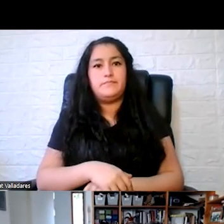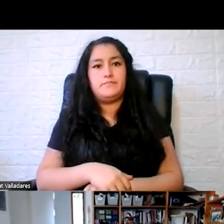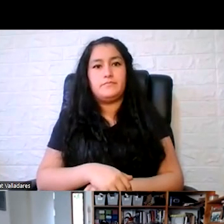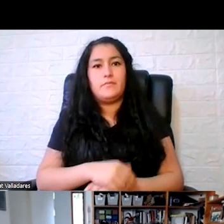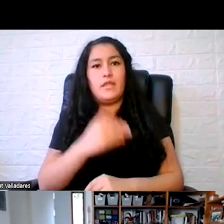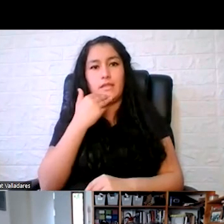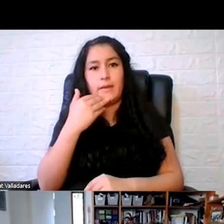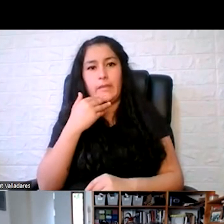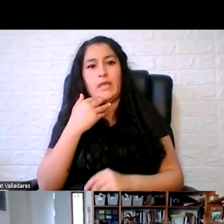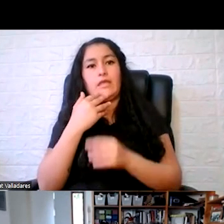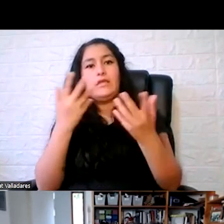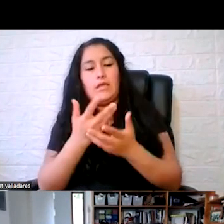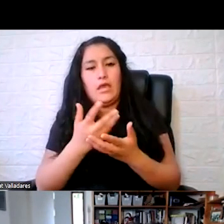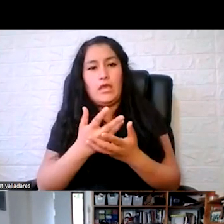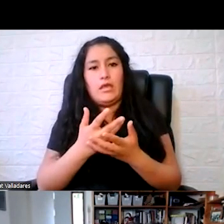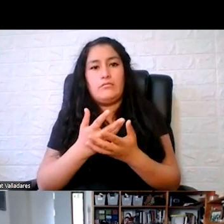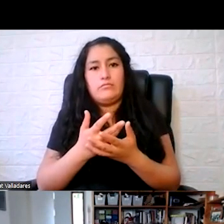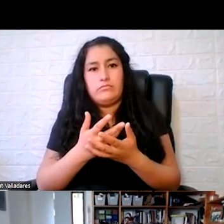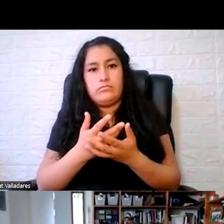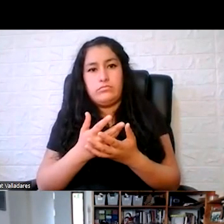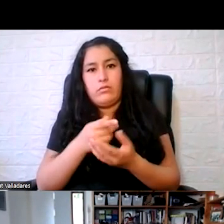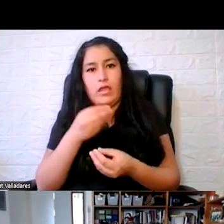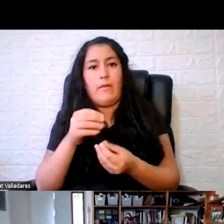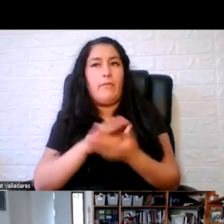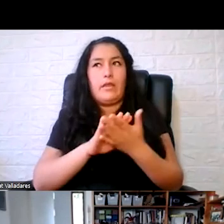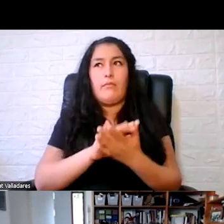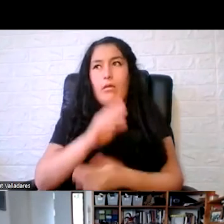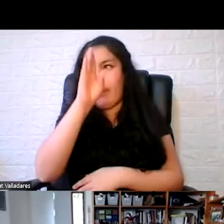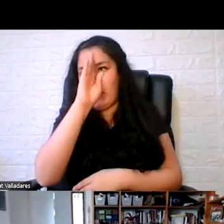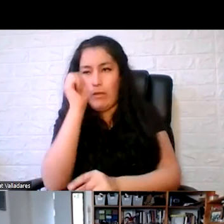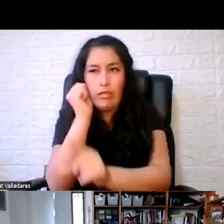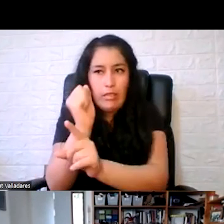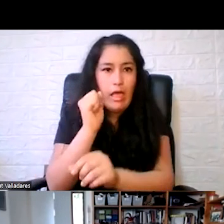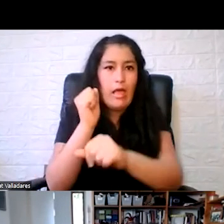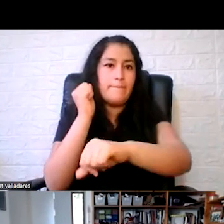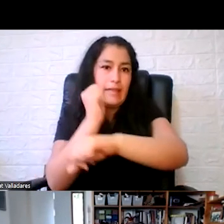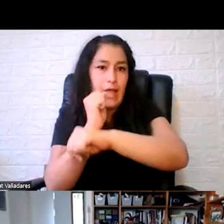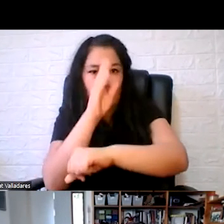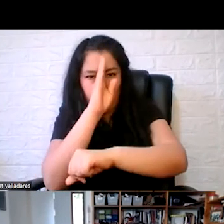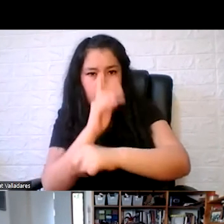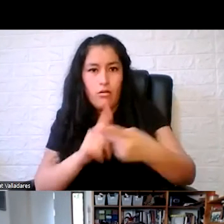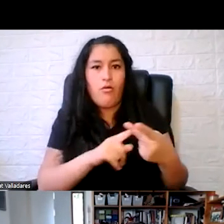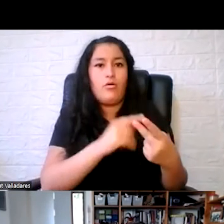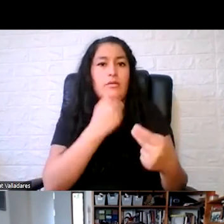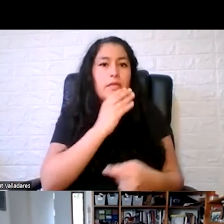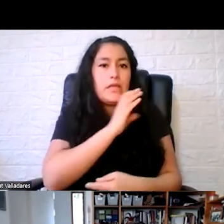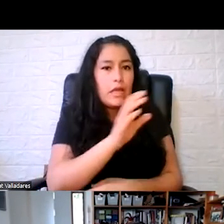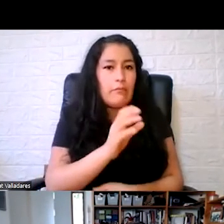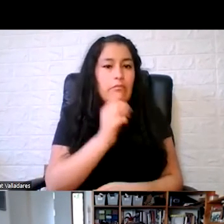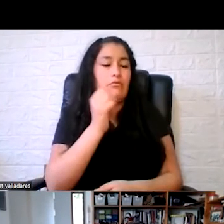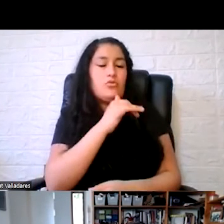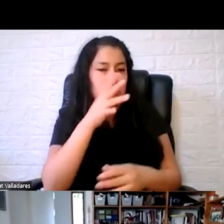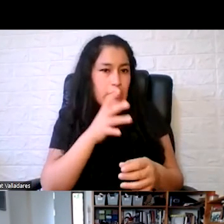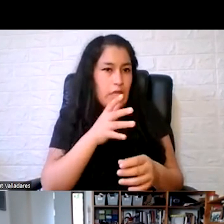ataca los cuidados, ¿no? que le mataron el perro a alguien, que es el perro su guardián, que atacaron su huerta, en fin,